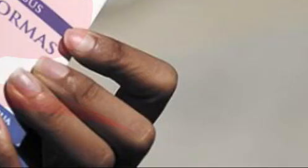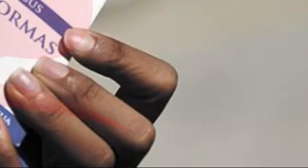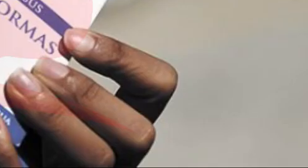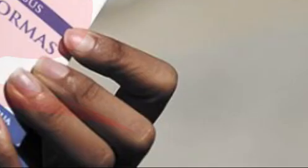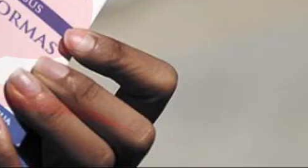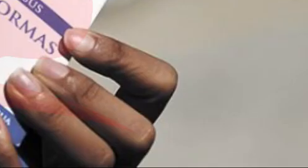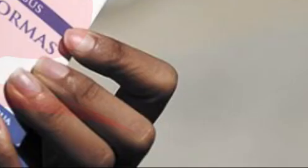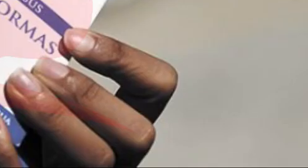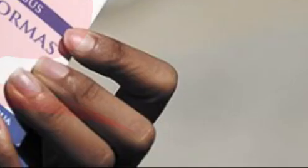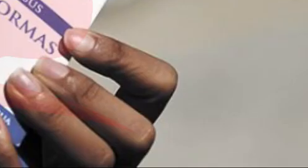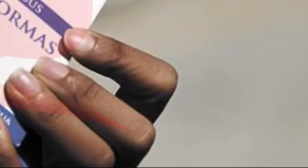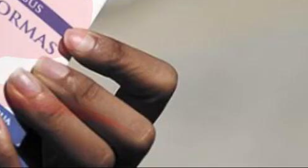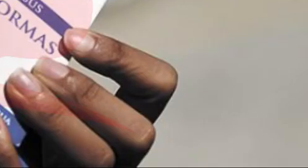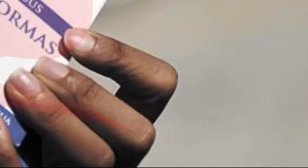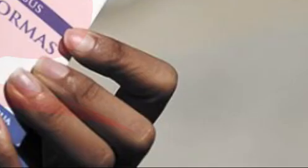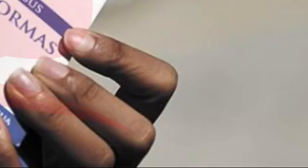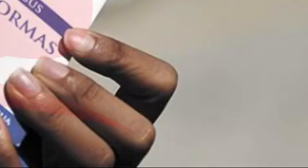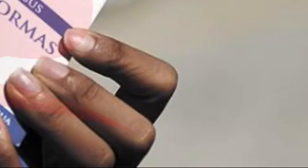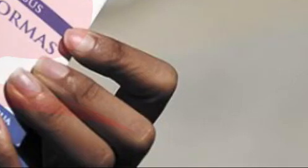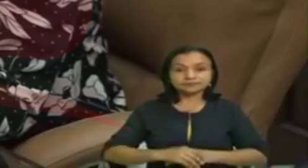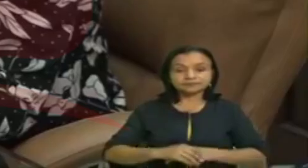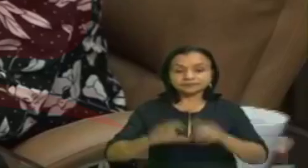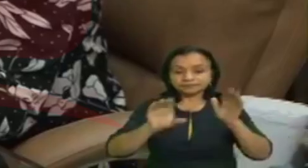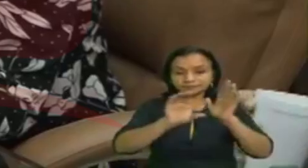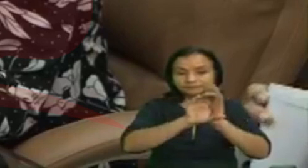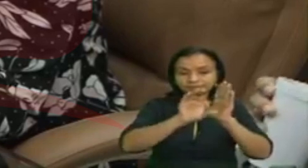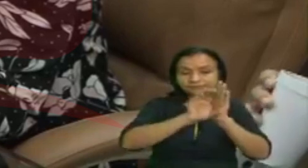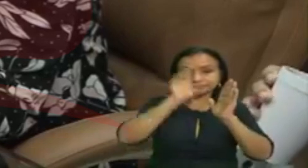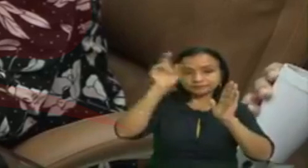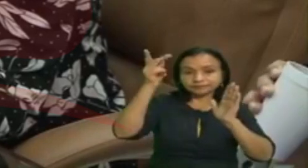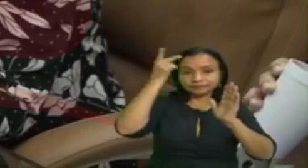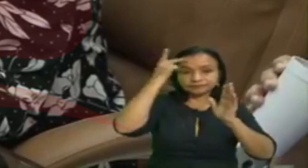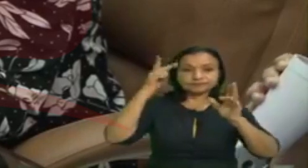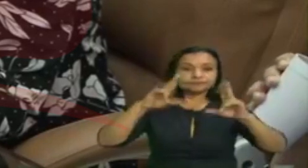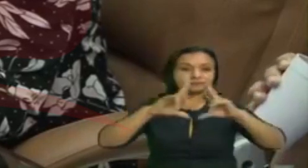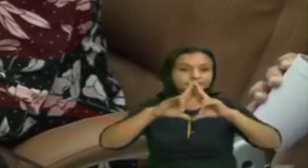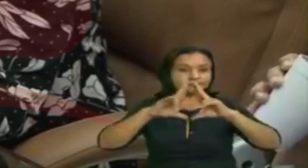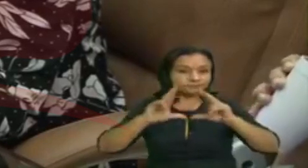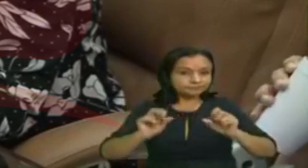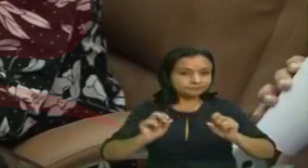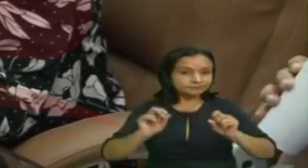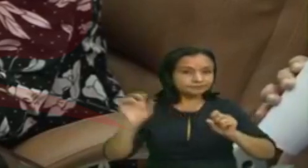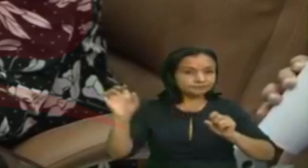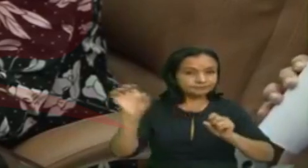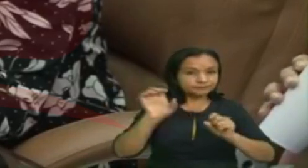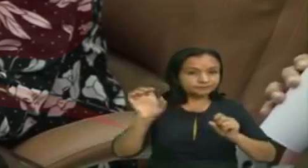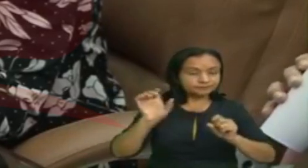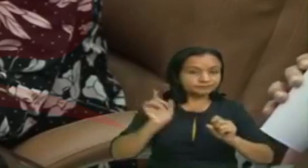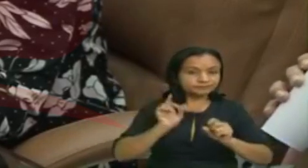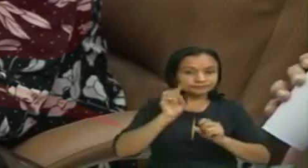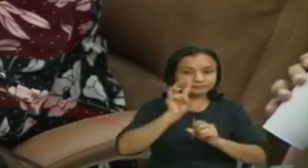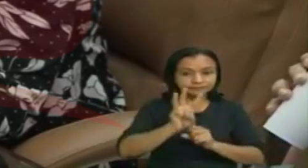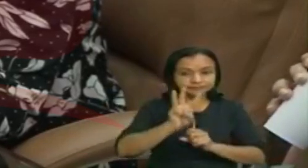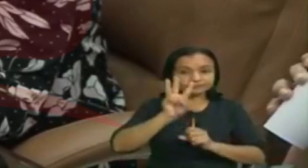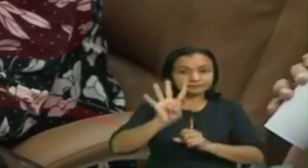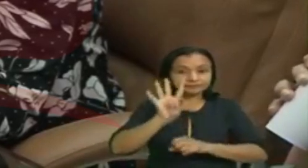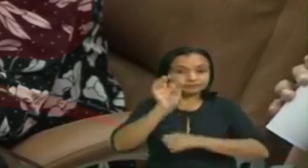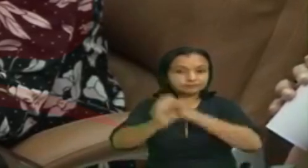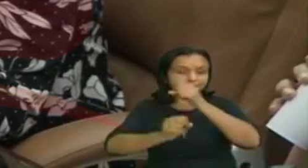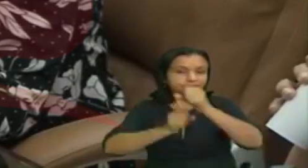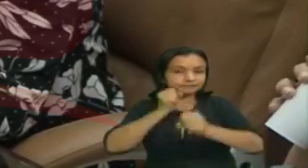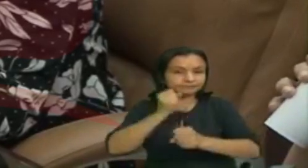Constitución Política de Nicaragua. Nuestra Constitución Política en enero cumplió 34